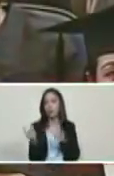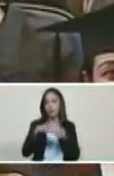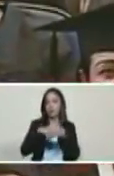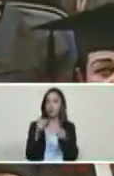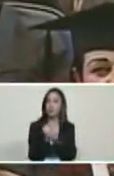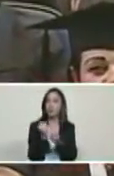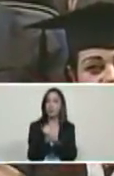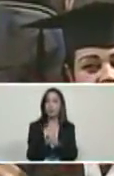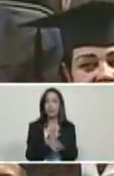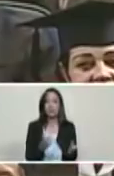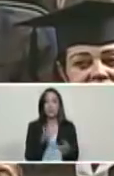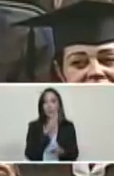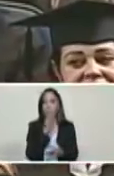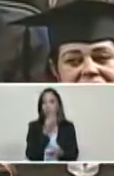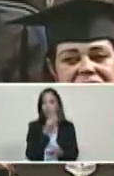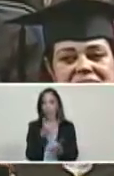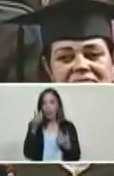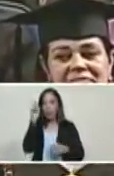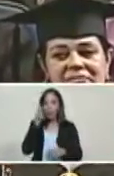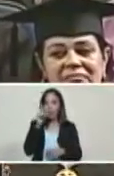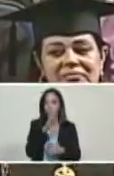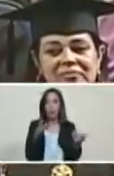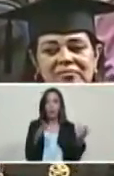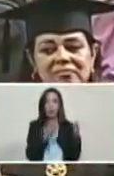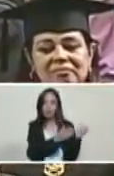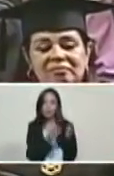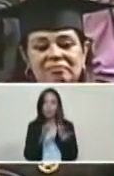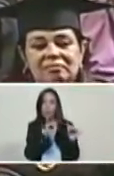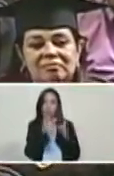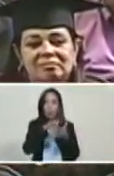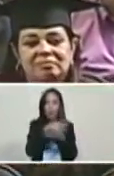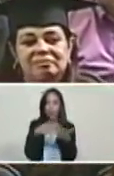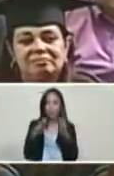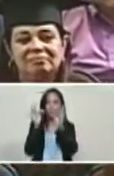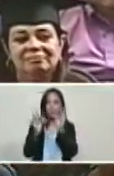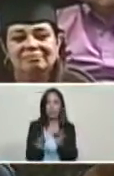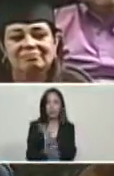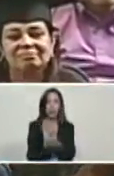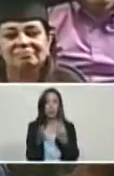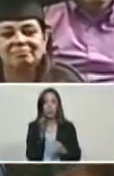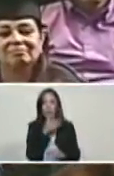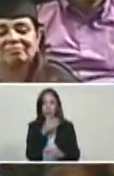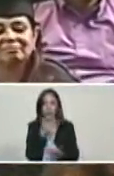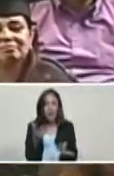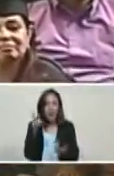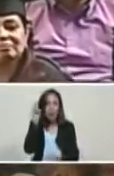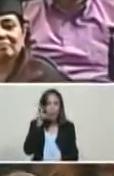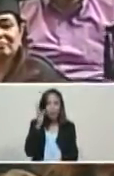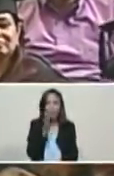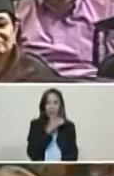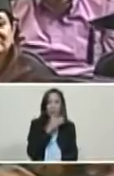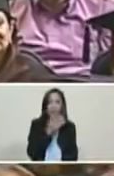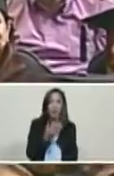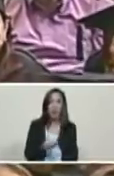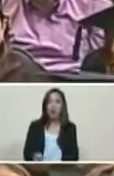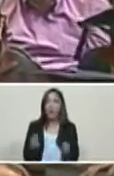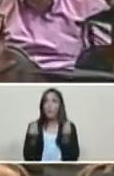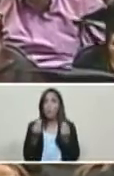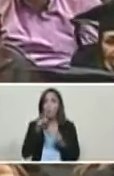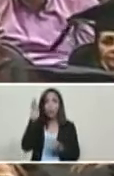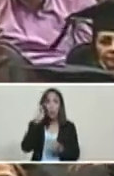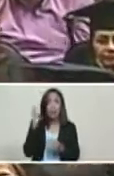gran déficit de educación media de profesores y teníamos en exceso maestros. Había muchos maestros